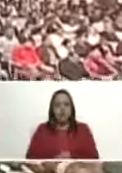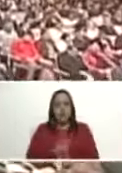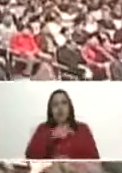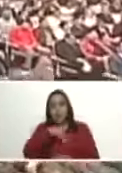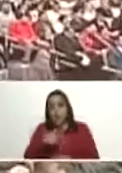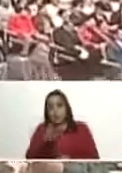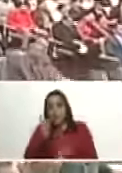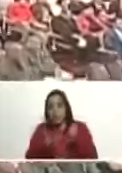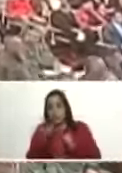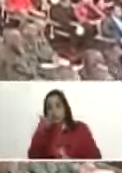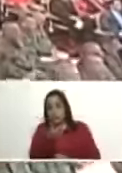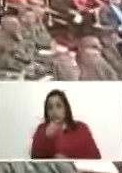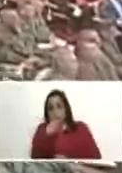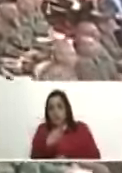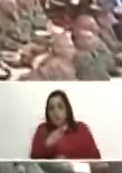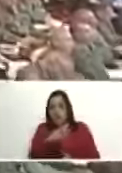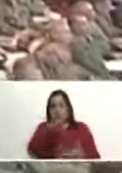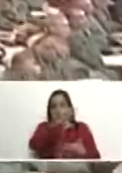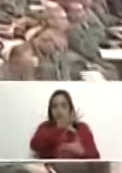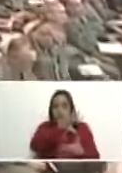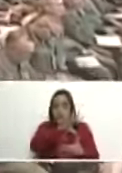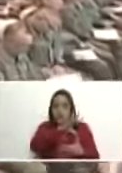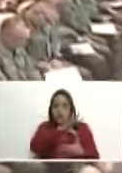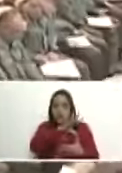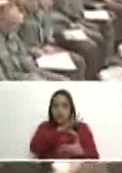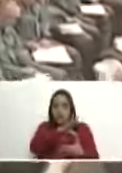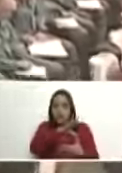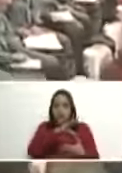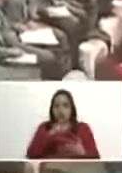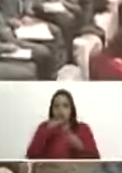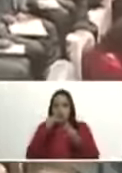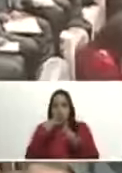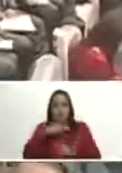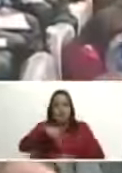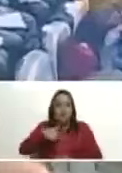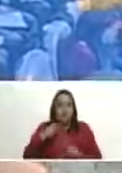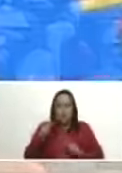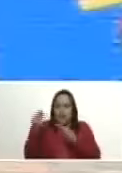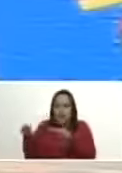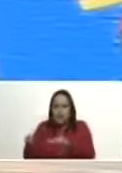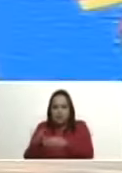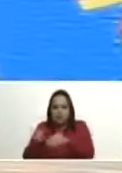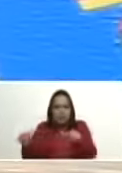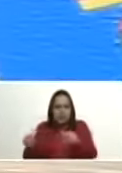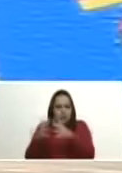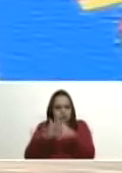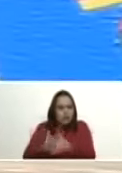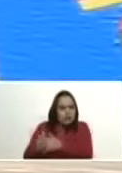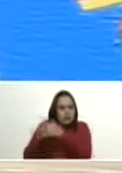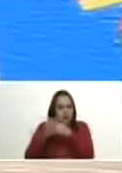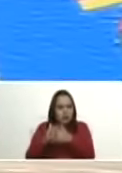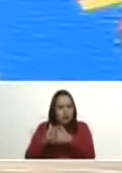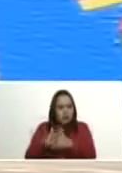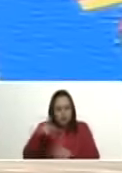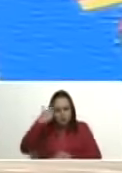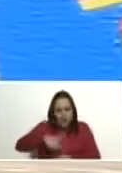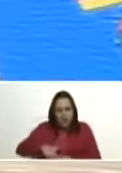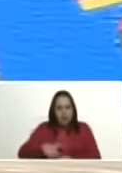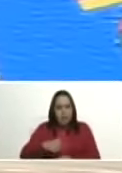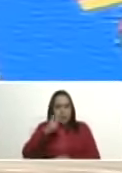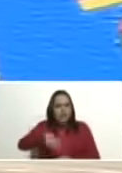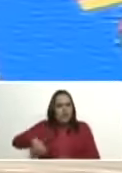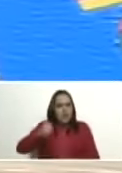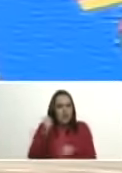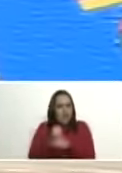eso, América para los americanos es nosotros para ellos. Nuestra tierra, nuestras riquezas, nuestro ser, nuestra mano de